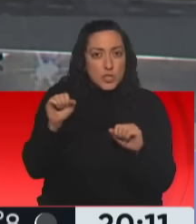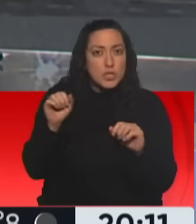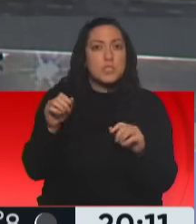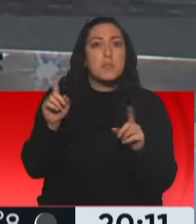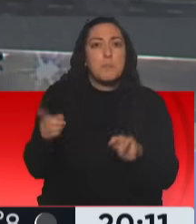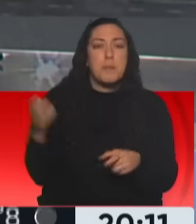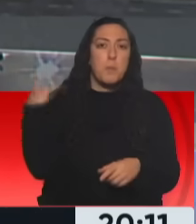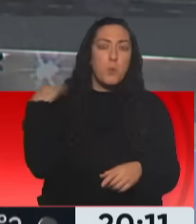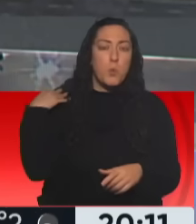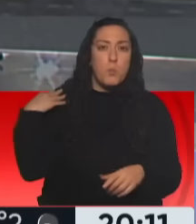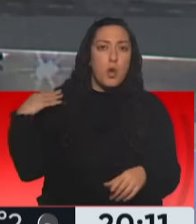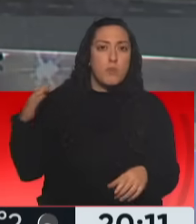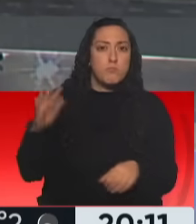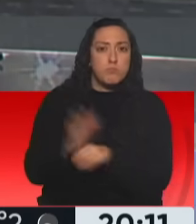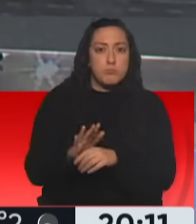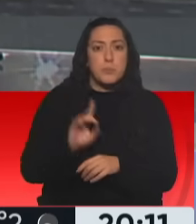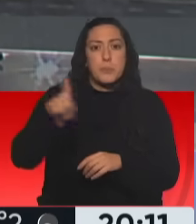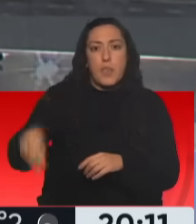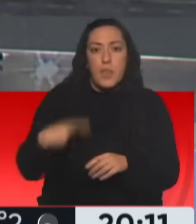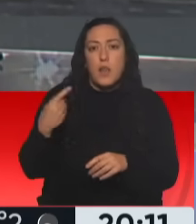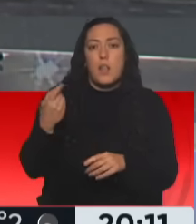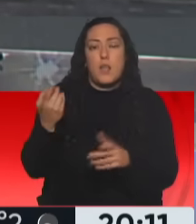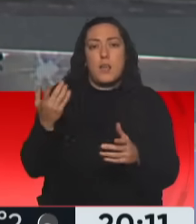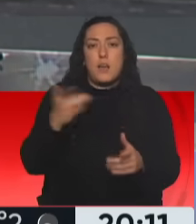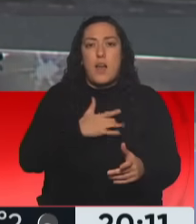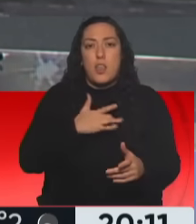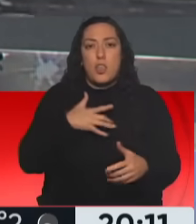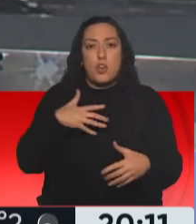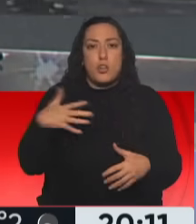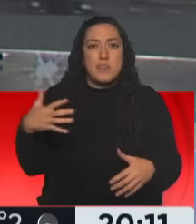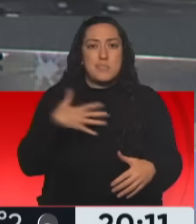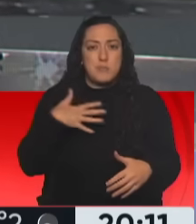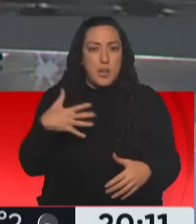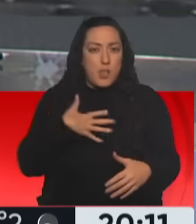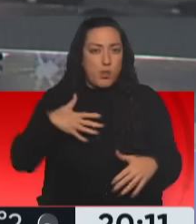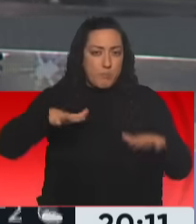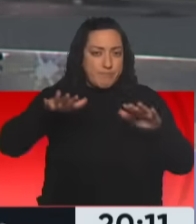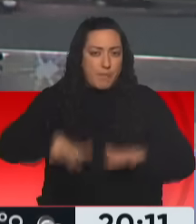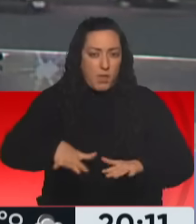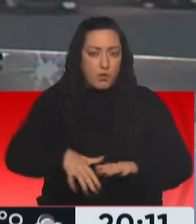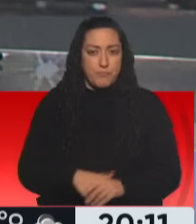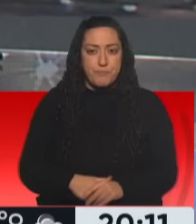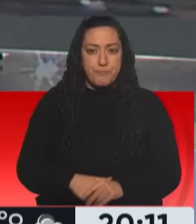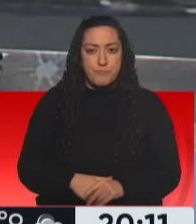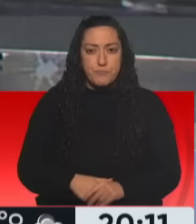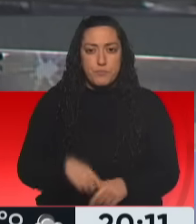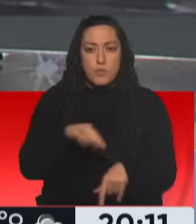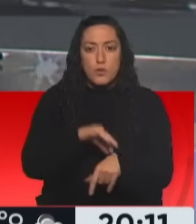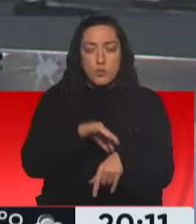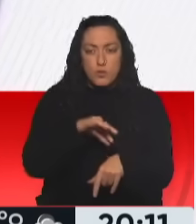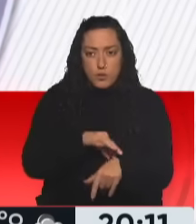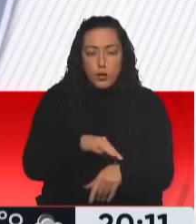embolia pulmonar masiva exacto. que desencadenaron un paro cardiorrespiratorio refractario. Estamos en comunicación con el doctor Mario Boschi,